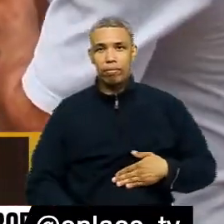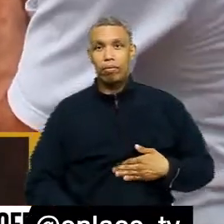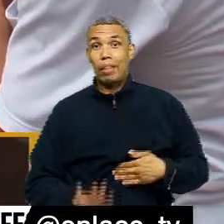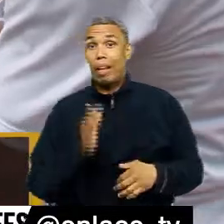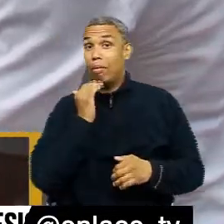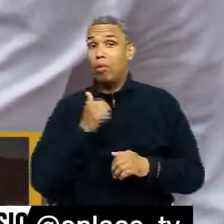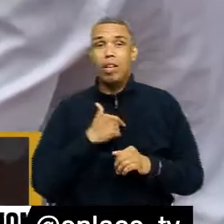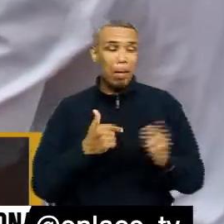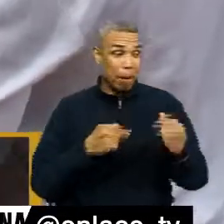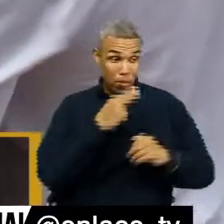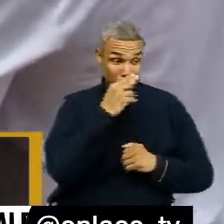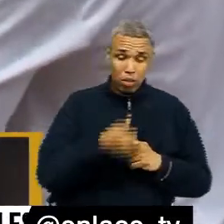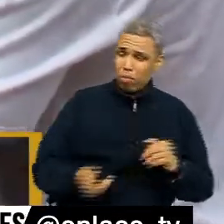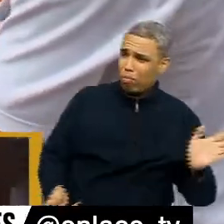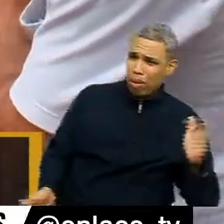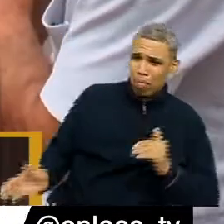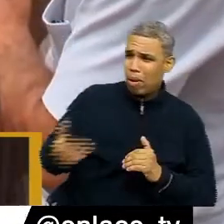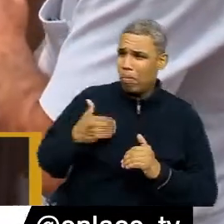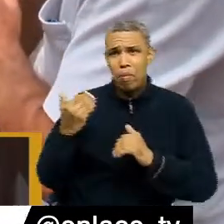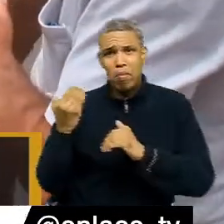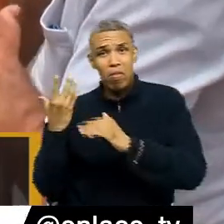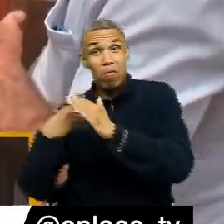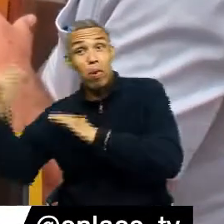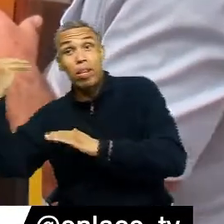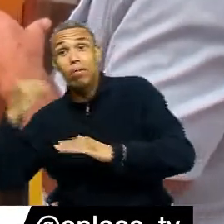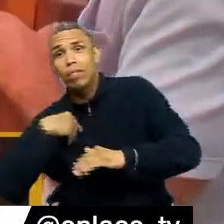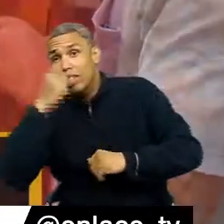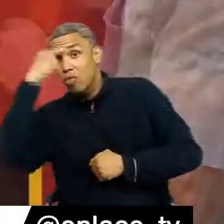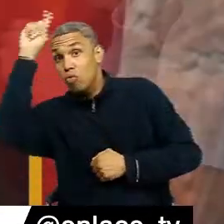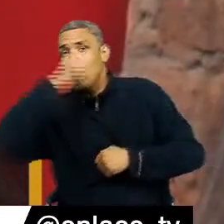salgo allá y la casa se viene todo. ¿Qué le quedó? Pues